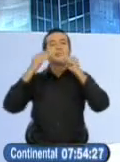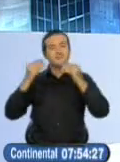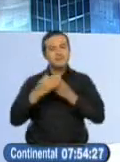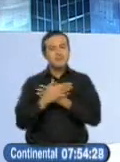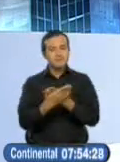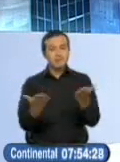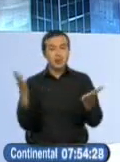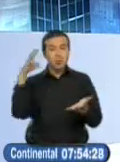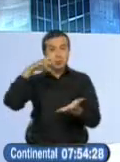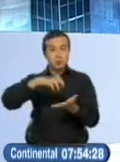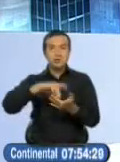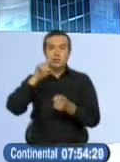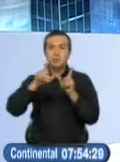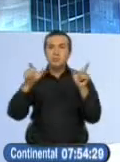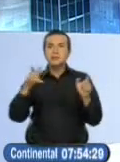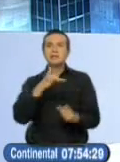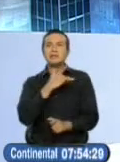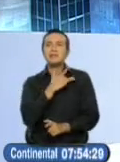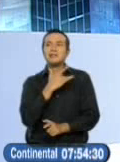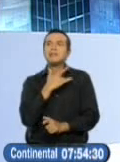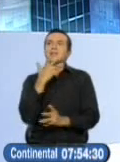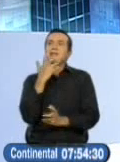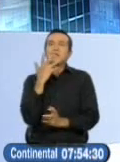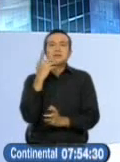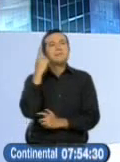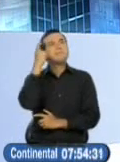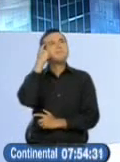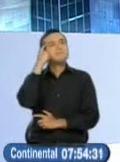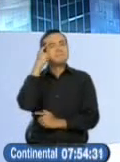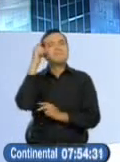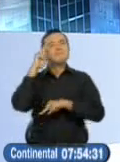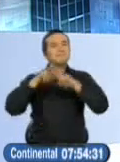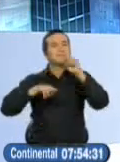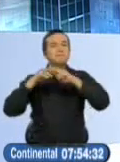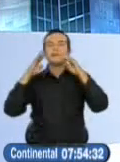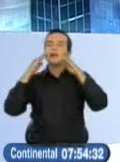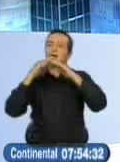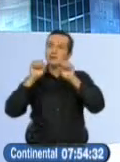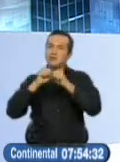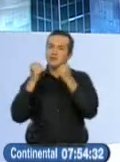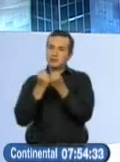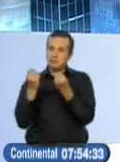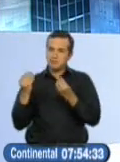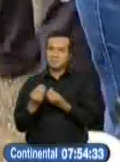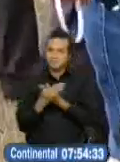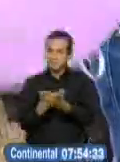la provincia existe expectativa entre sus habitantes respecto a la construcción de viviendas de carácter social.